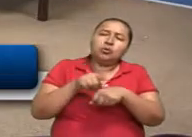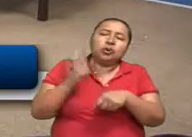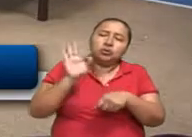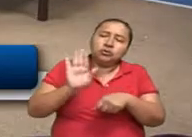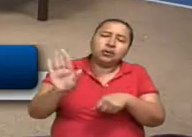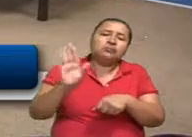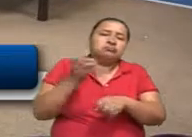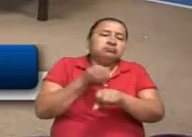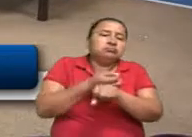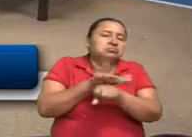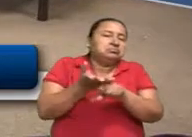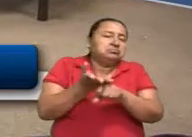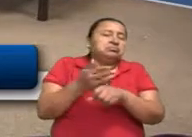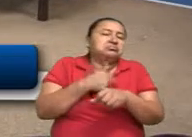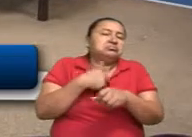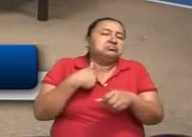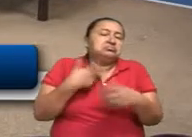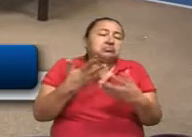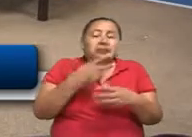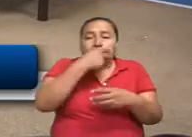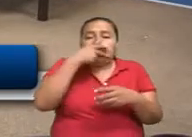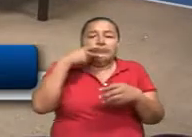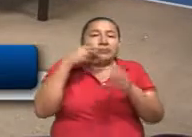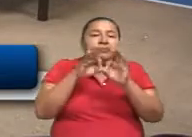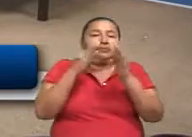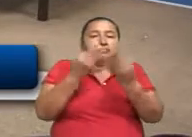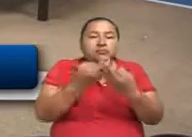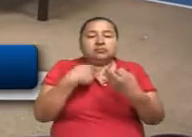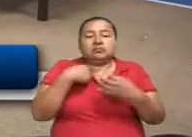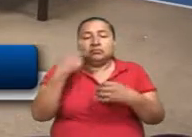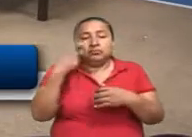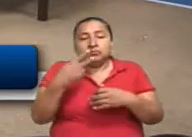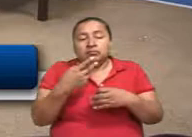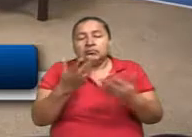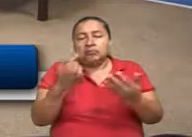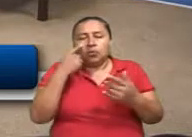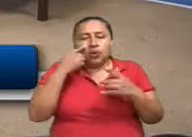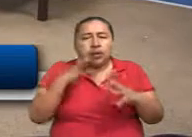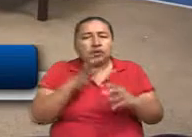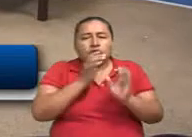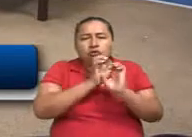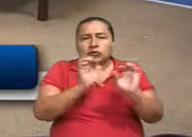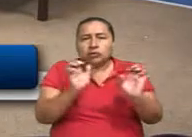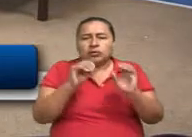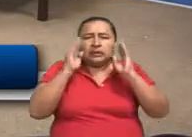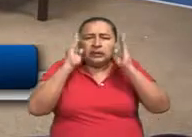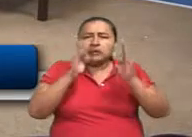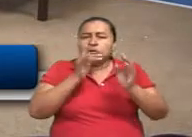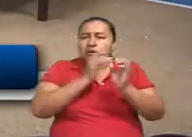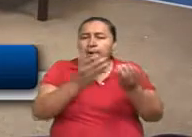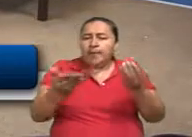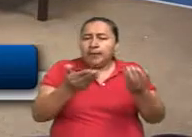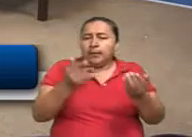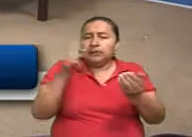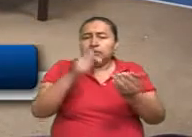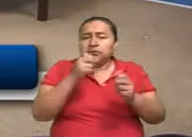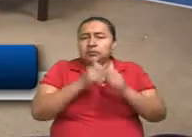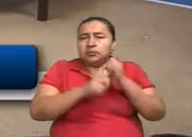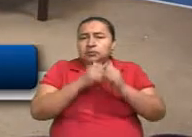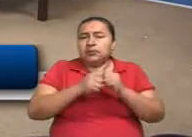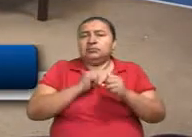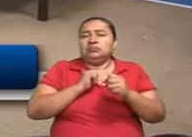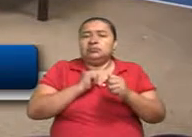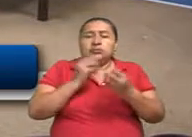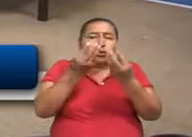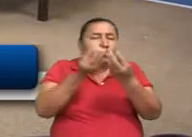recomienda para que los padres de familia estén más precavidos, más atentos en cuanto a este trastorno